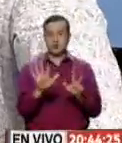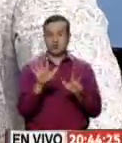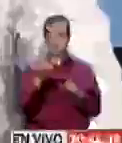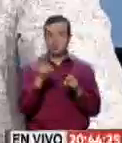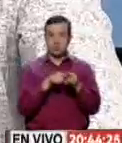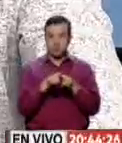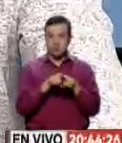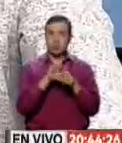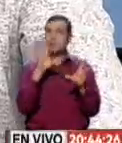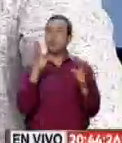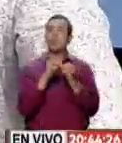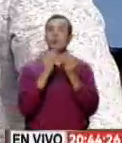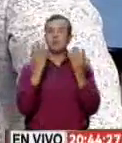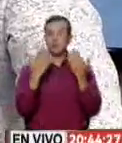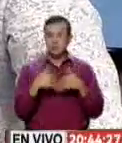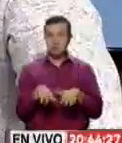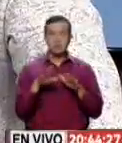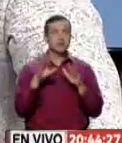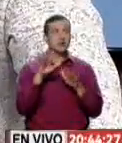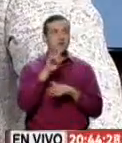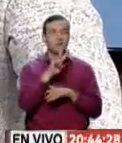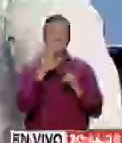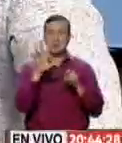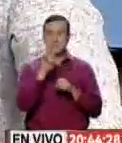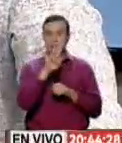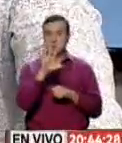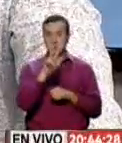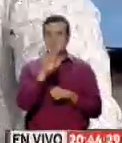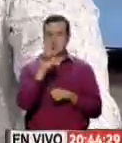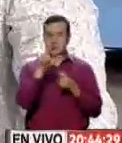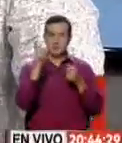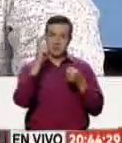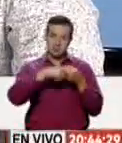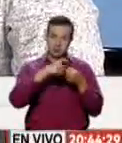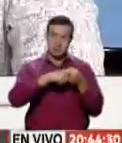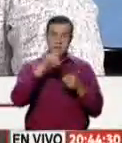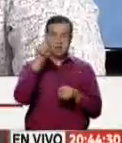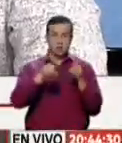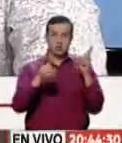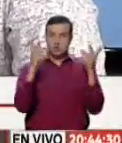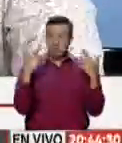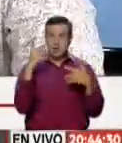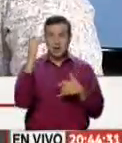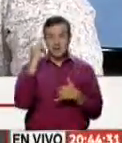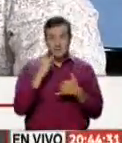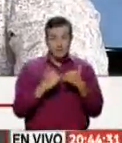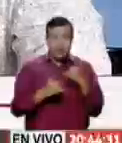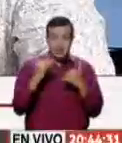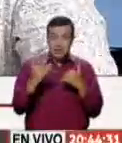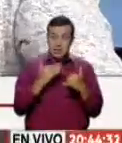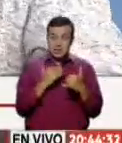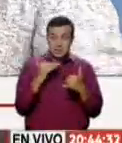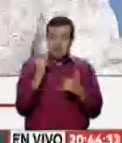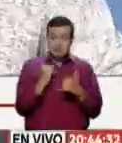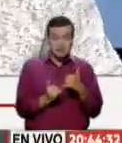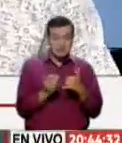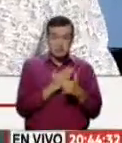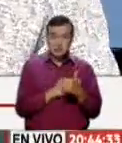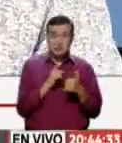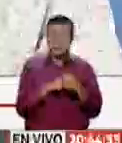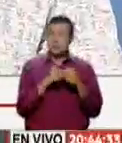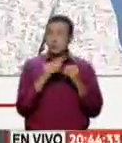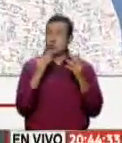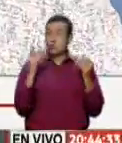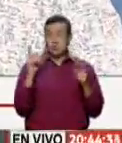concurso. ¿Finalmente con cuántos terminaron? Terminamos con más de 25 personas que claro. Se inscribieron, algunos que ya no pudieron ser parte de la preselección ni siquiera, porque eran